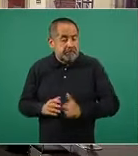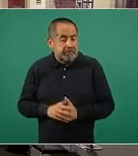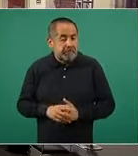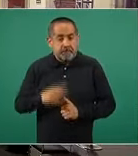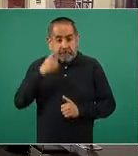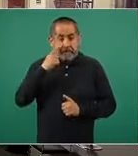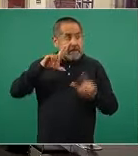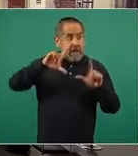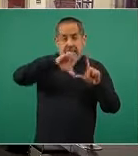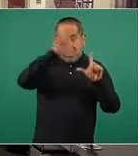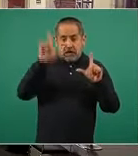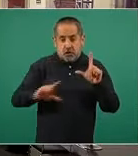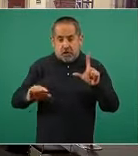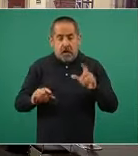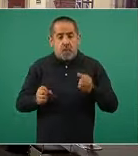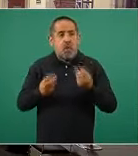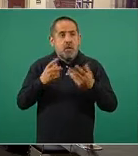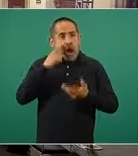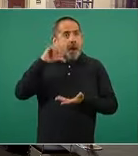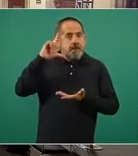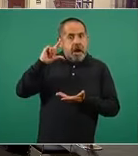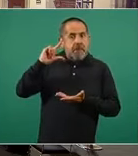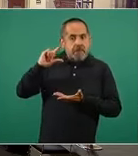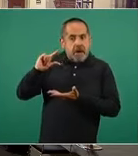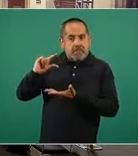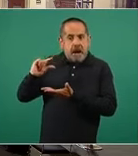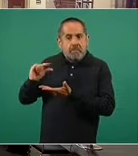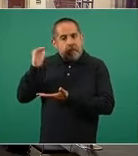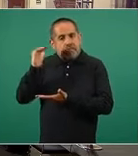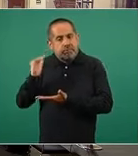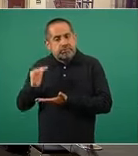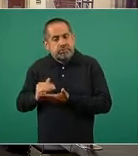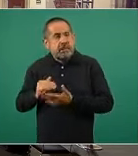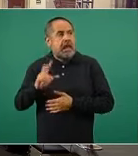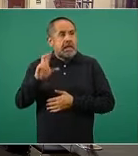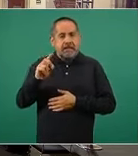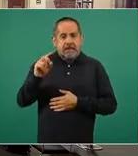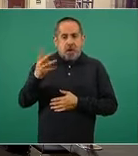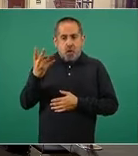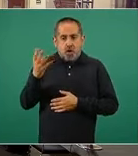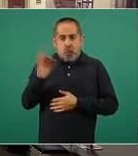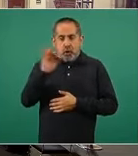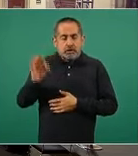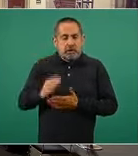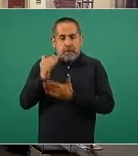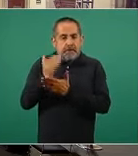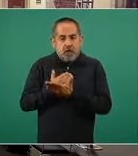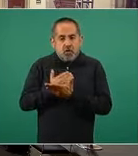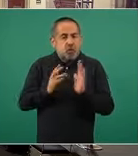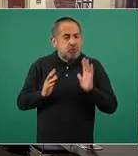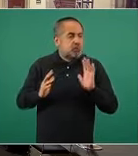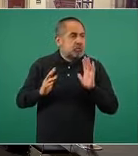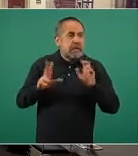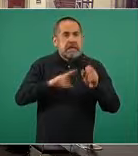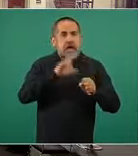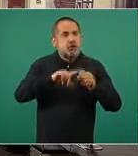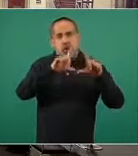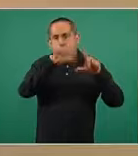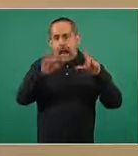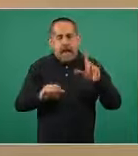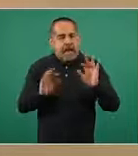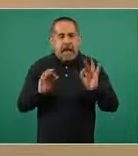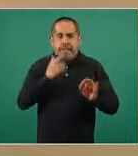nivel nacional hay una disminución clara, una disminución franca del 34% de la ocupación nacional referente a